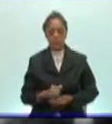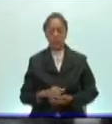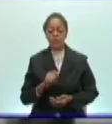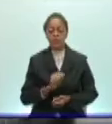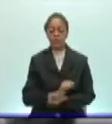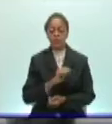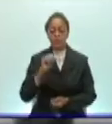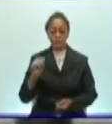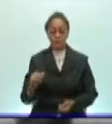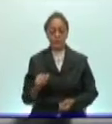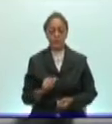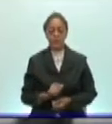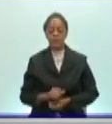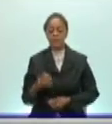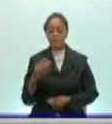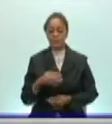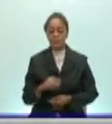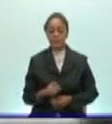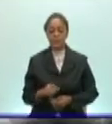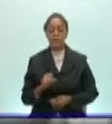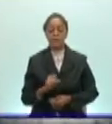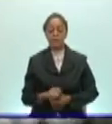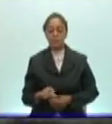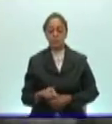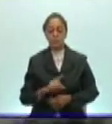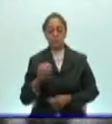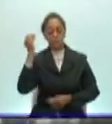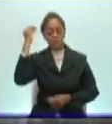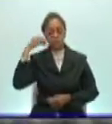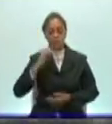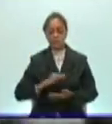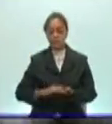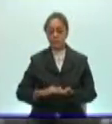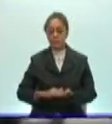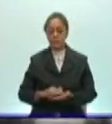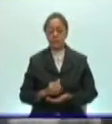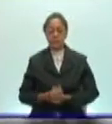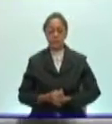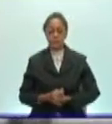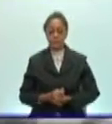librar la batalla contra la ignorancia.